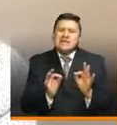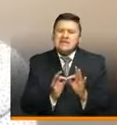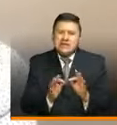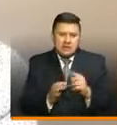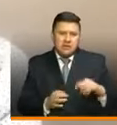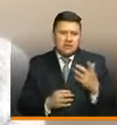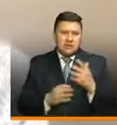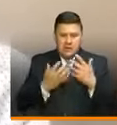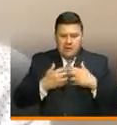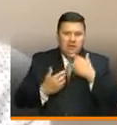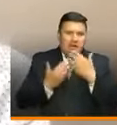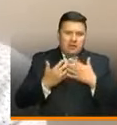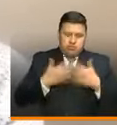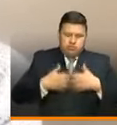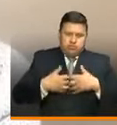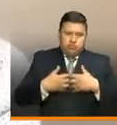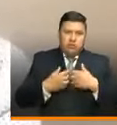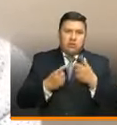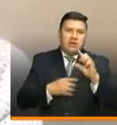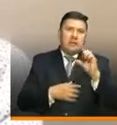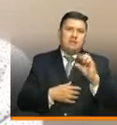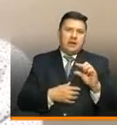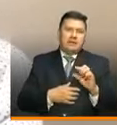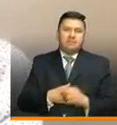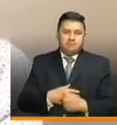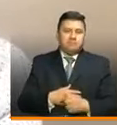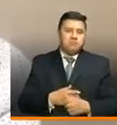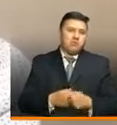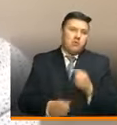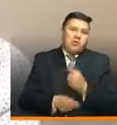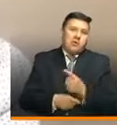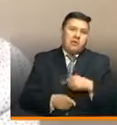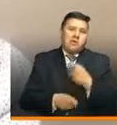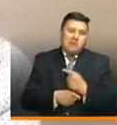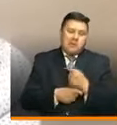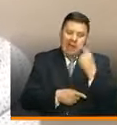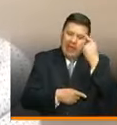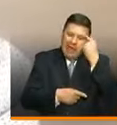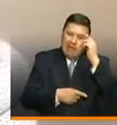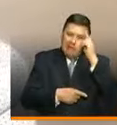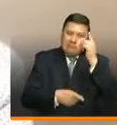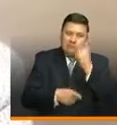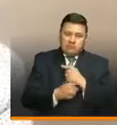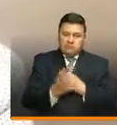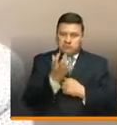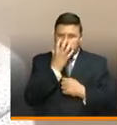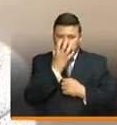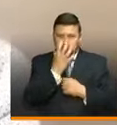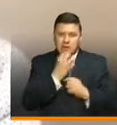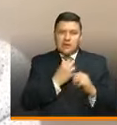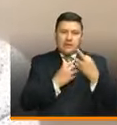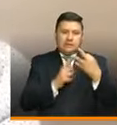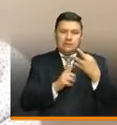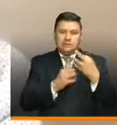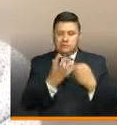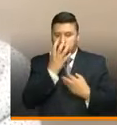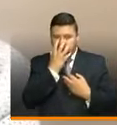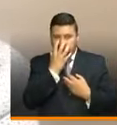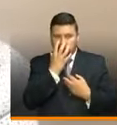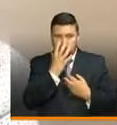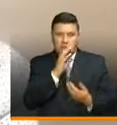de vista de producción y porque es económica. Esas fueron las razones que nos permitieron, digamos, poner esta máscara en tercer lugar, poner